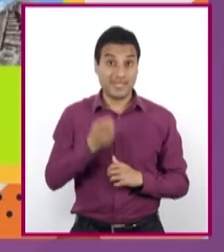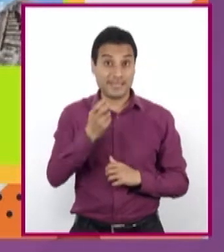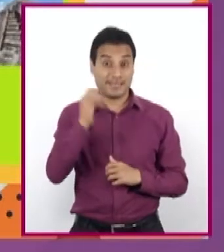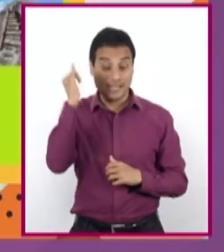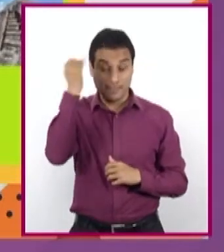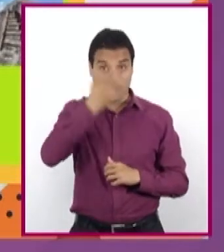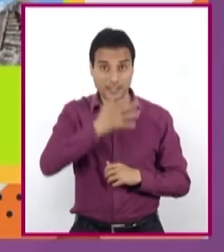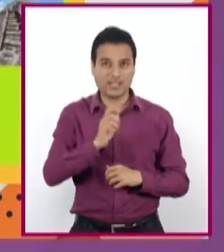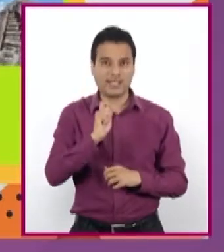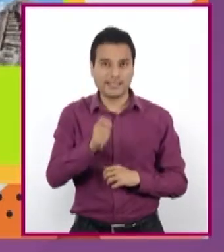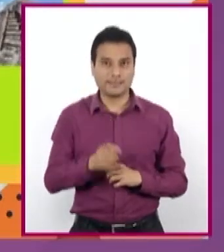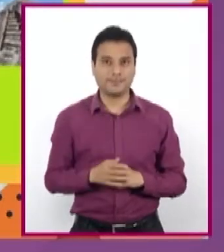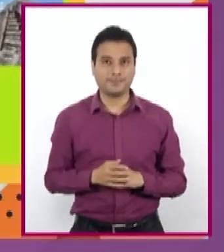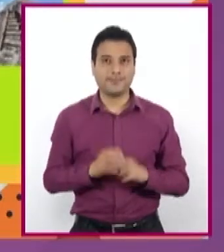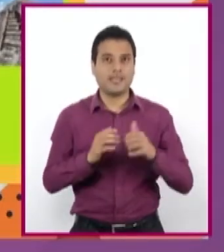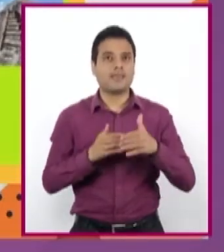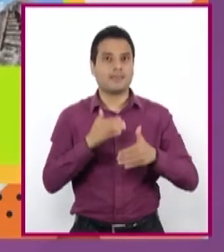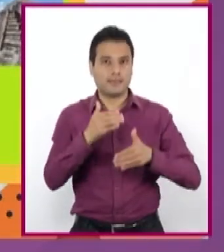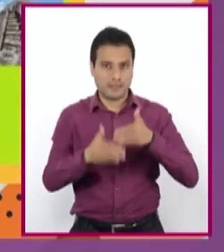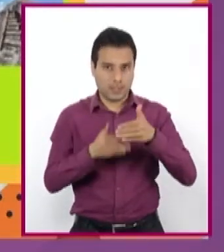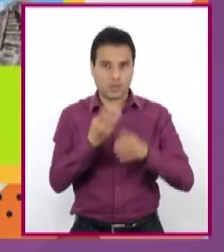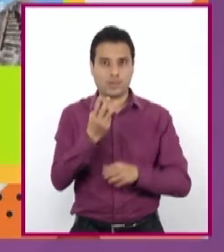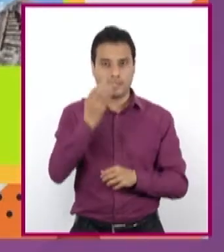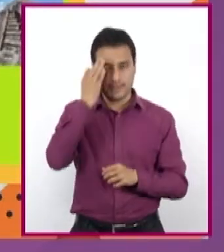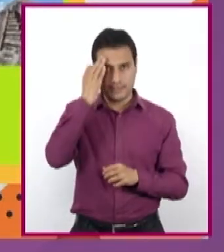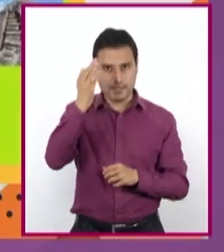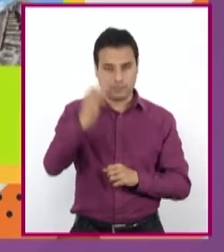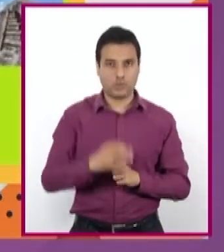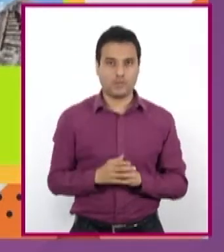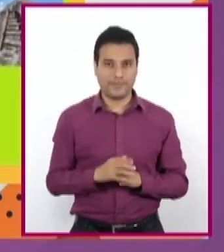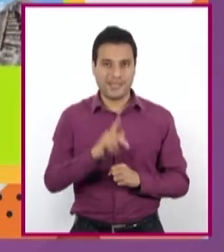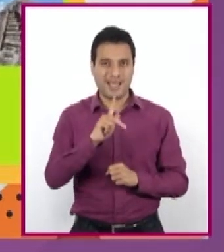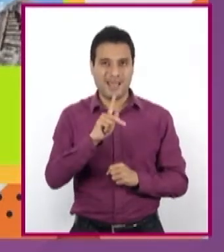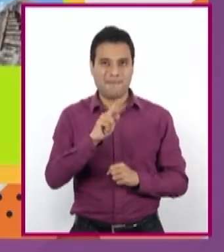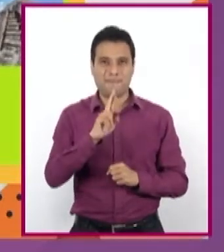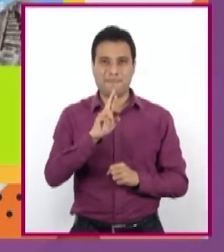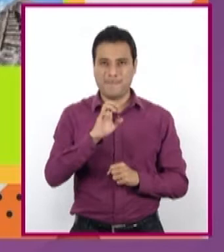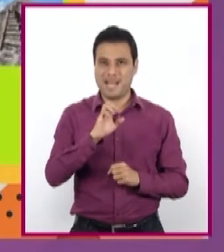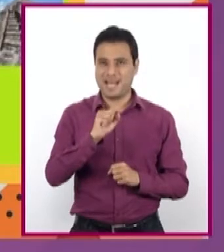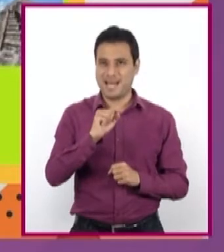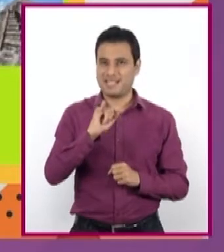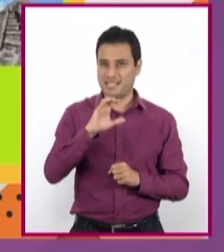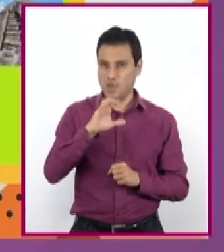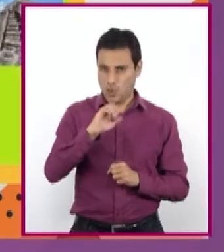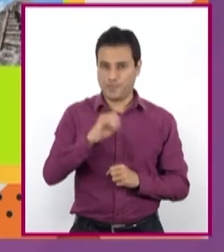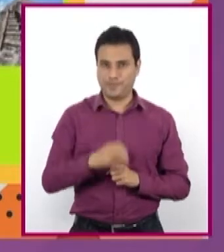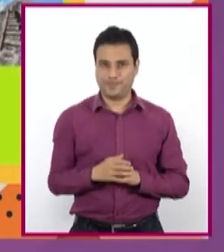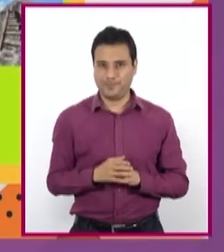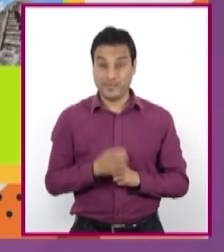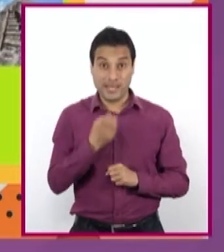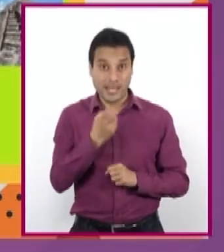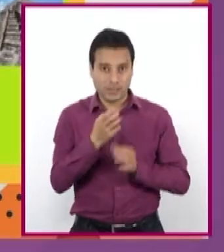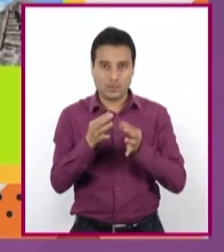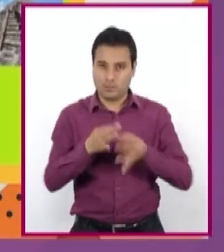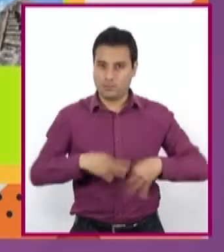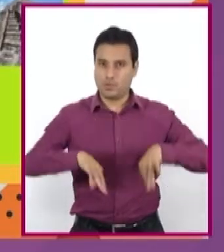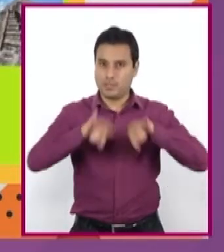nos muestra el desarrollo de 3 lapsos en los que se dividió el periodo preclásico y la importancia de estos.